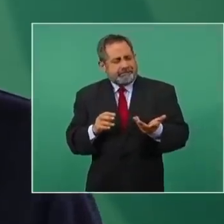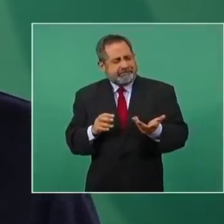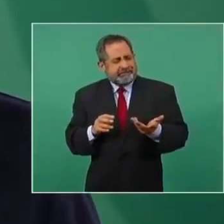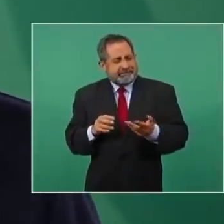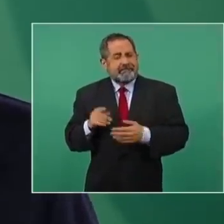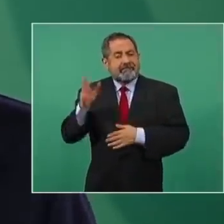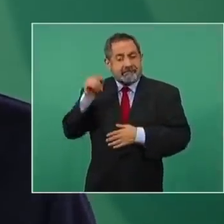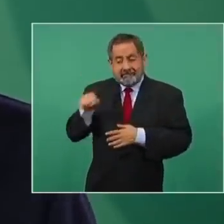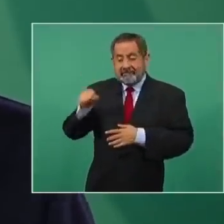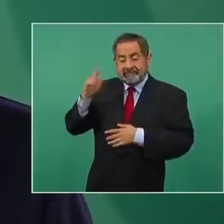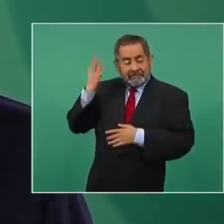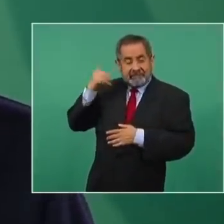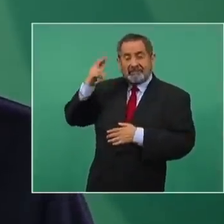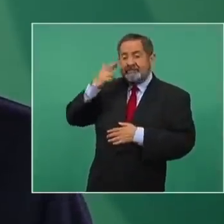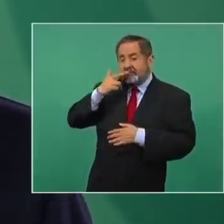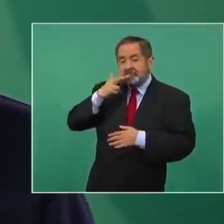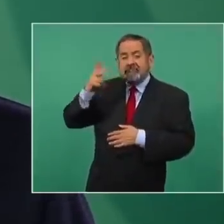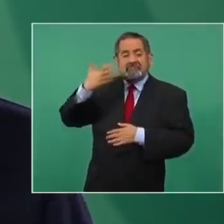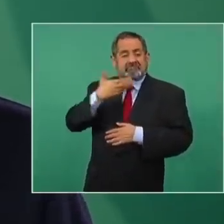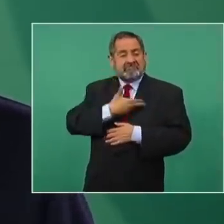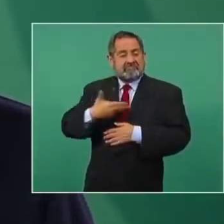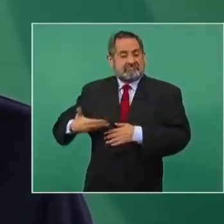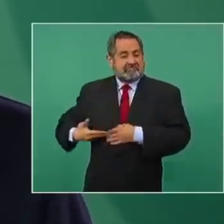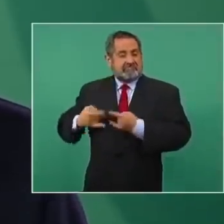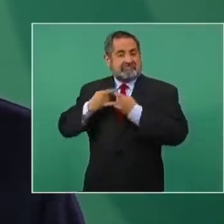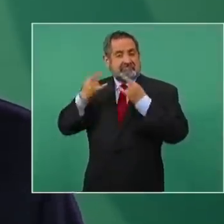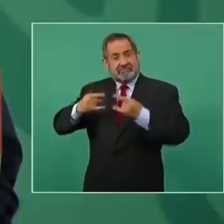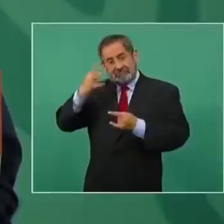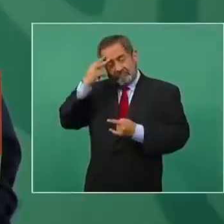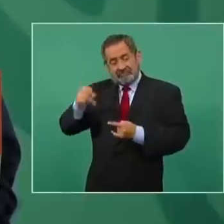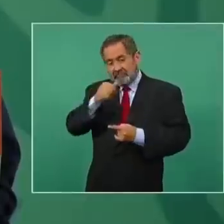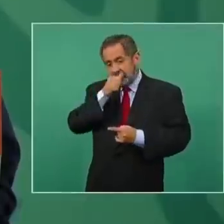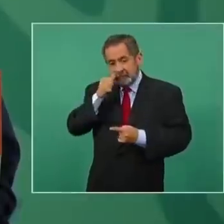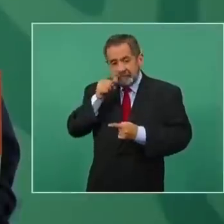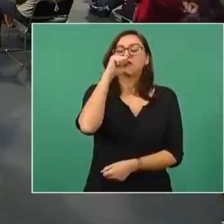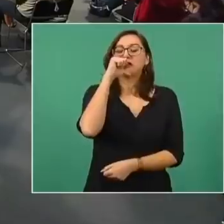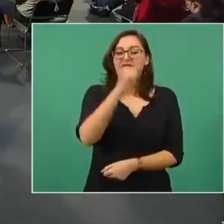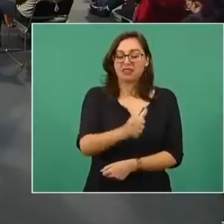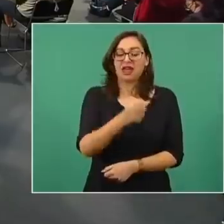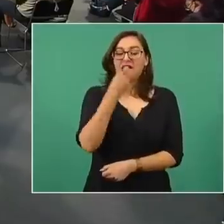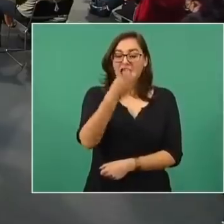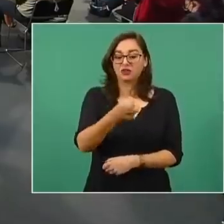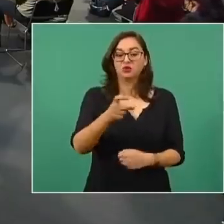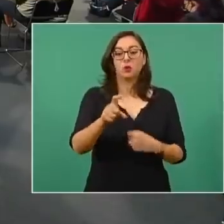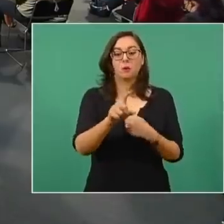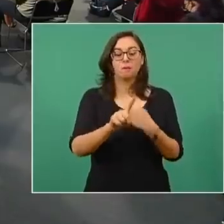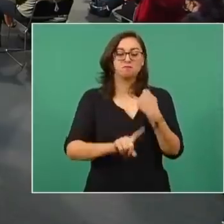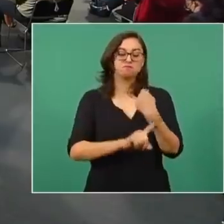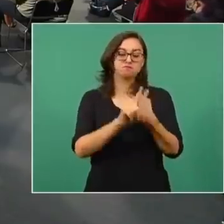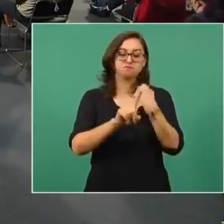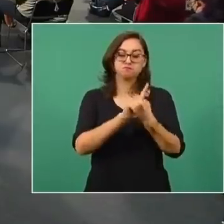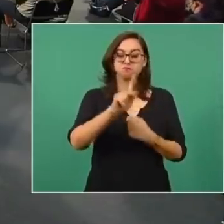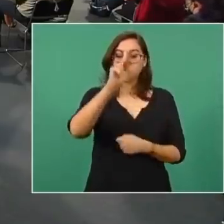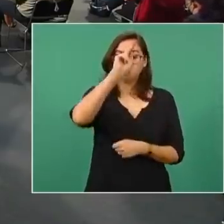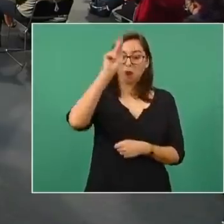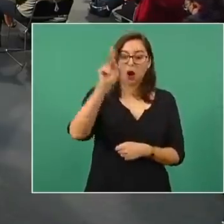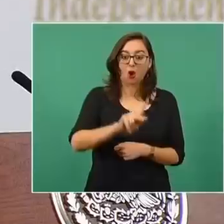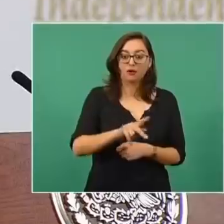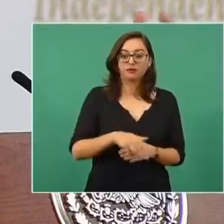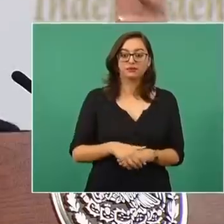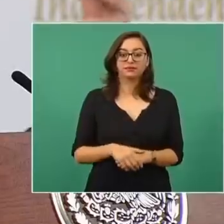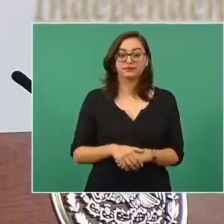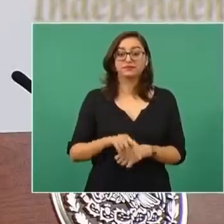el mejor presidente que ha habido en la historia de nuestro país entonces me habla dice